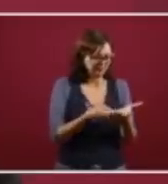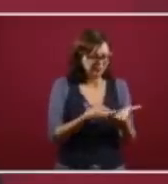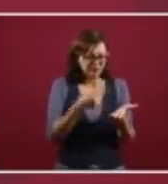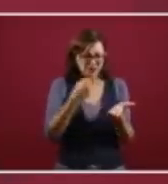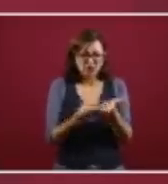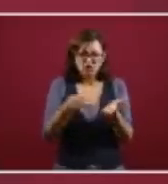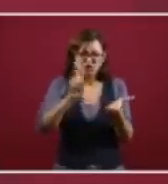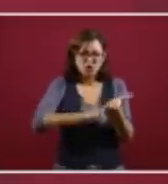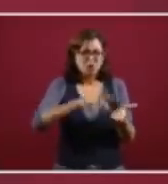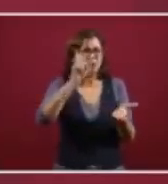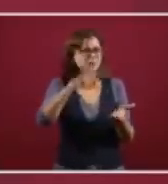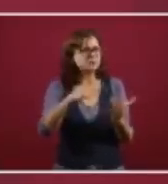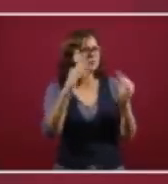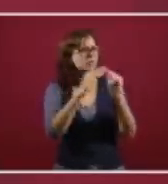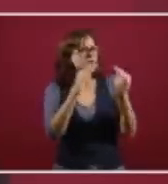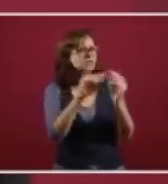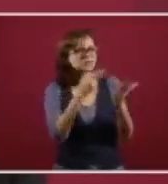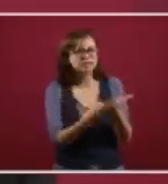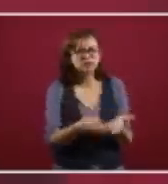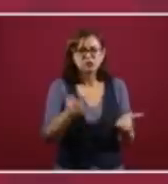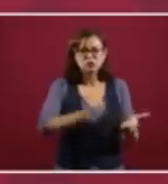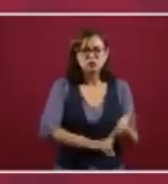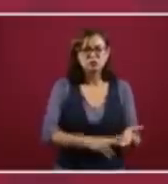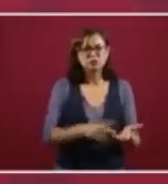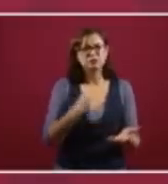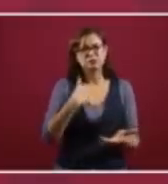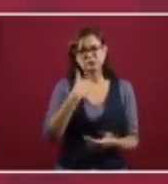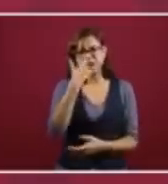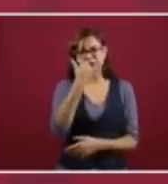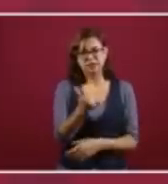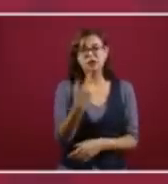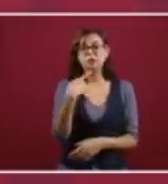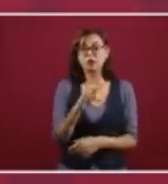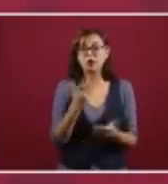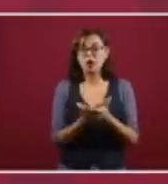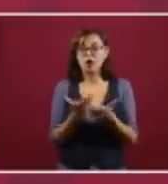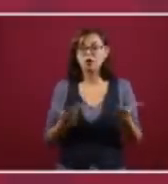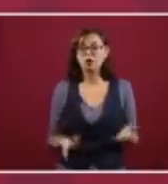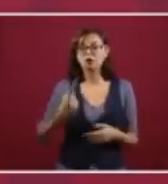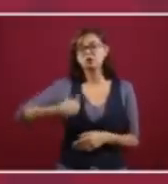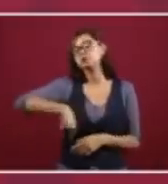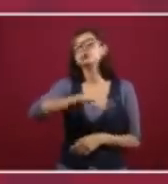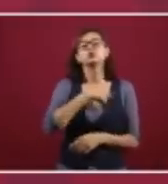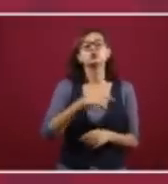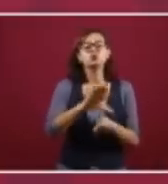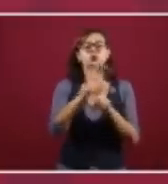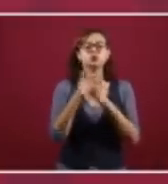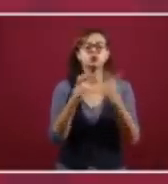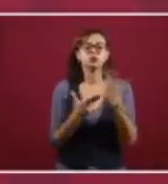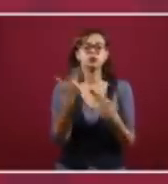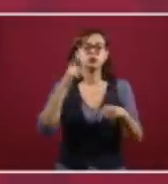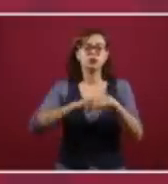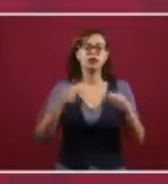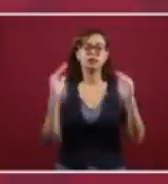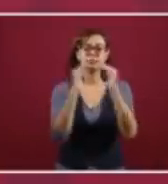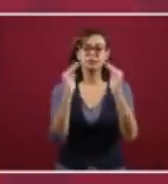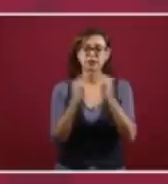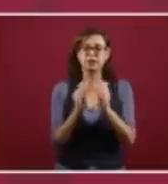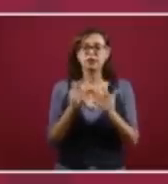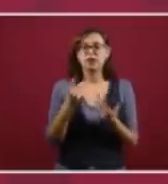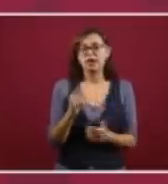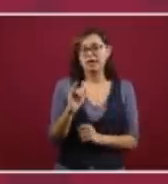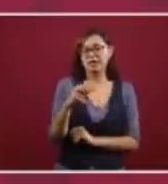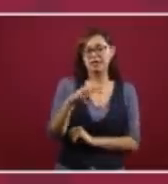la misma dirección. Pero lo que hemos hecho hoy en día a través de la Comisión Nacional de Vivienda es un seguimiento técnico. Eso es un tema muy